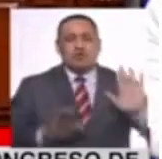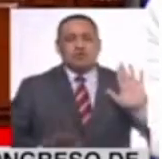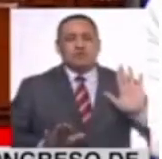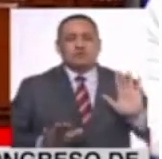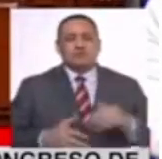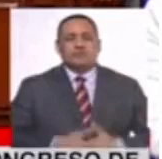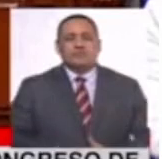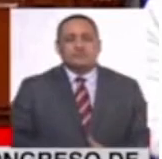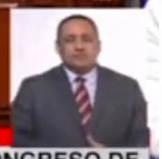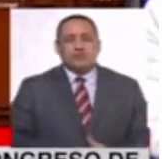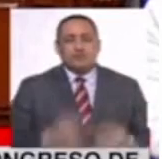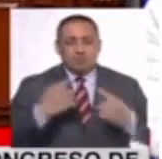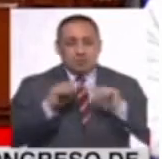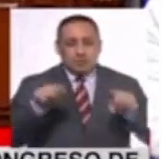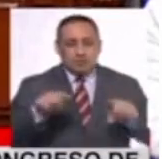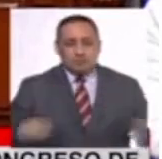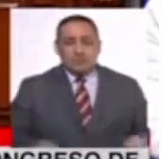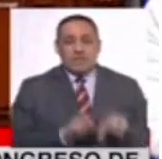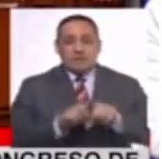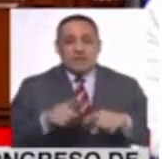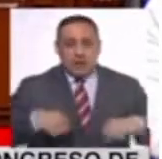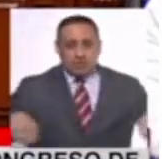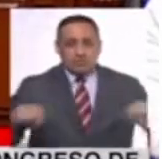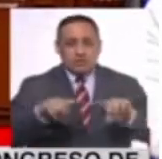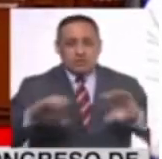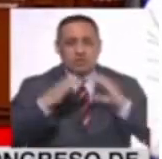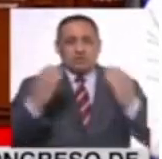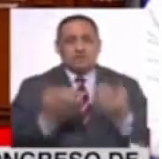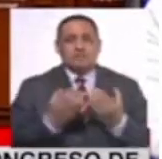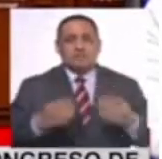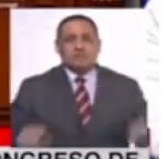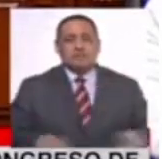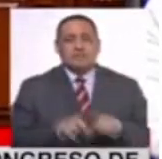compromiso. Por otra parte, señores congresistas,